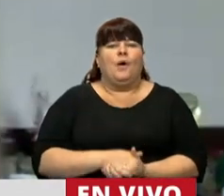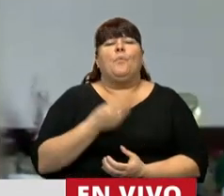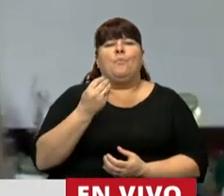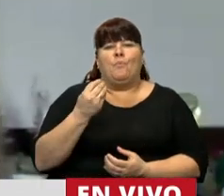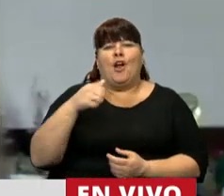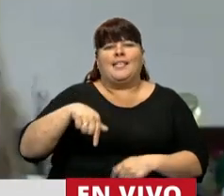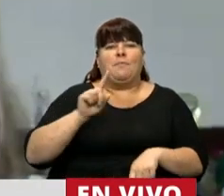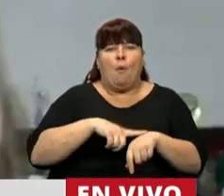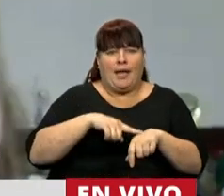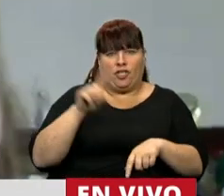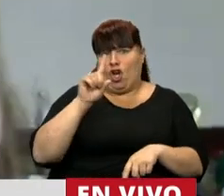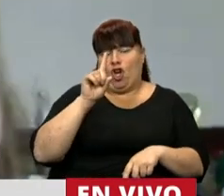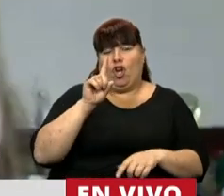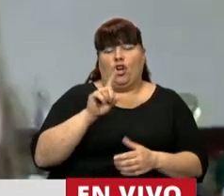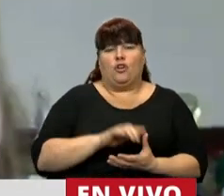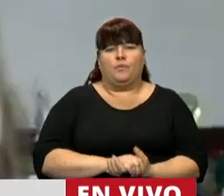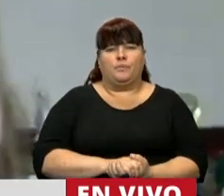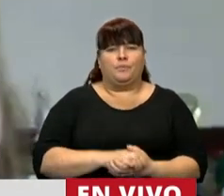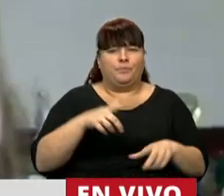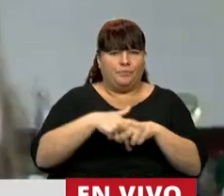están en este momento no solamente bien